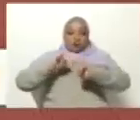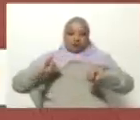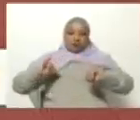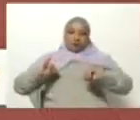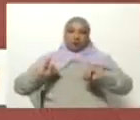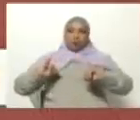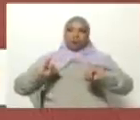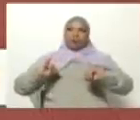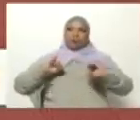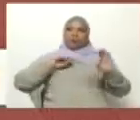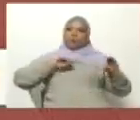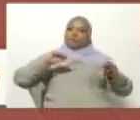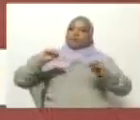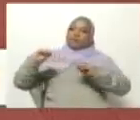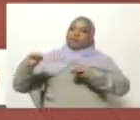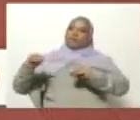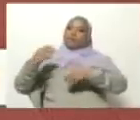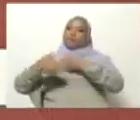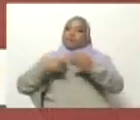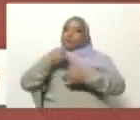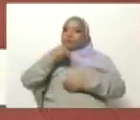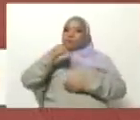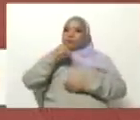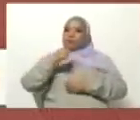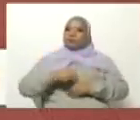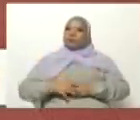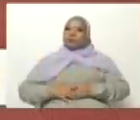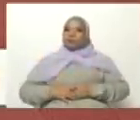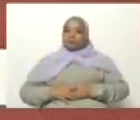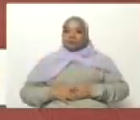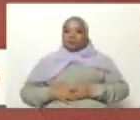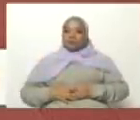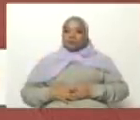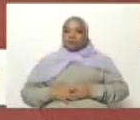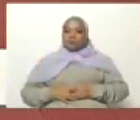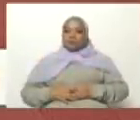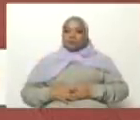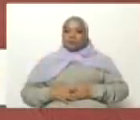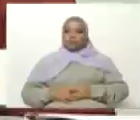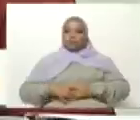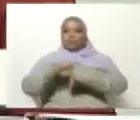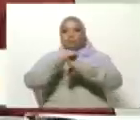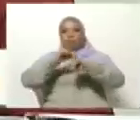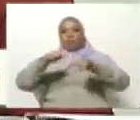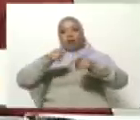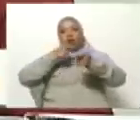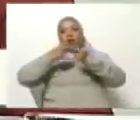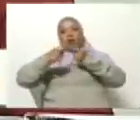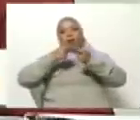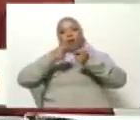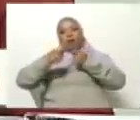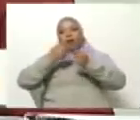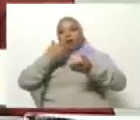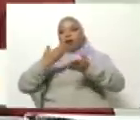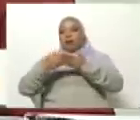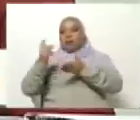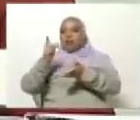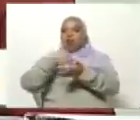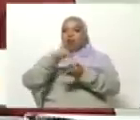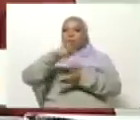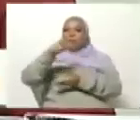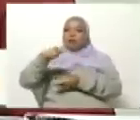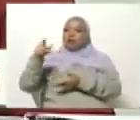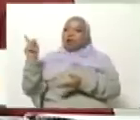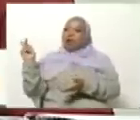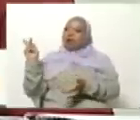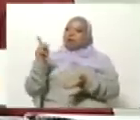¿Escucharon el audio? ¿Uno? Hemos llegado al final de la rueda de prensa. Les agradezco a los